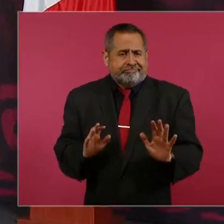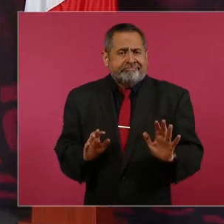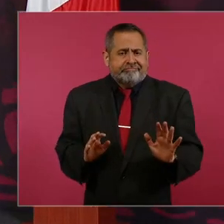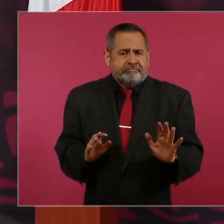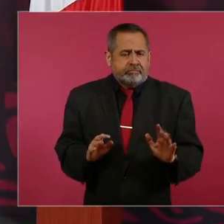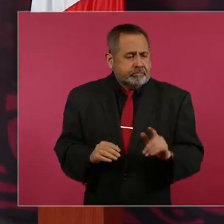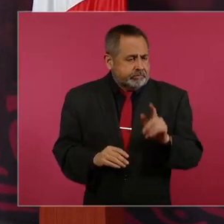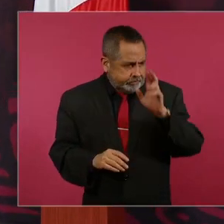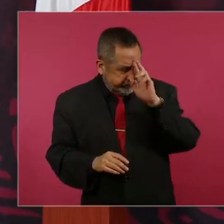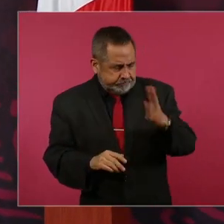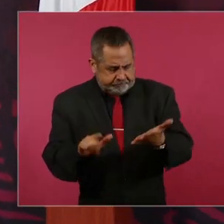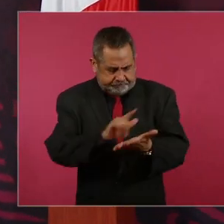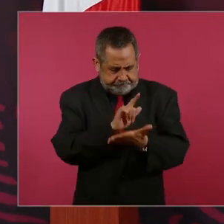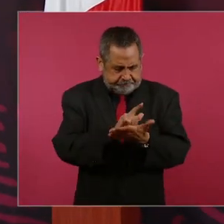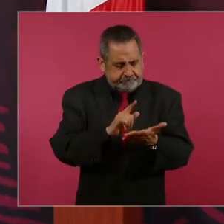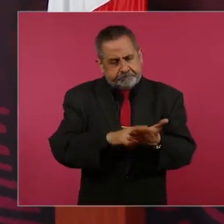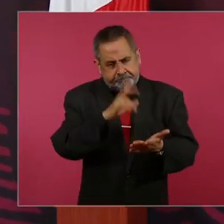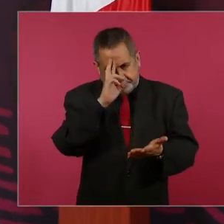respetando la ley,